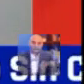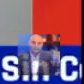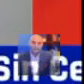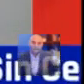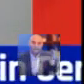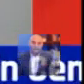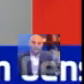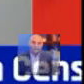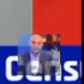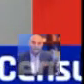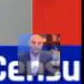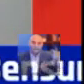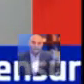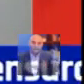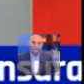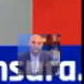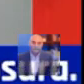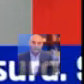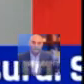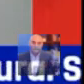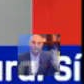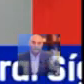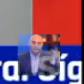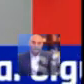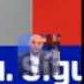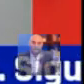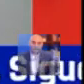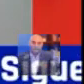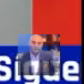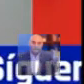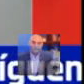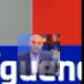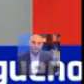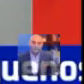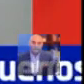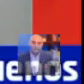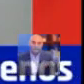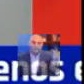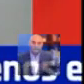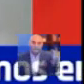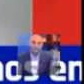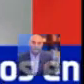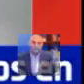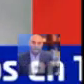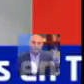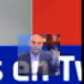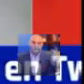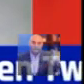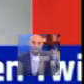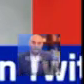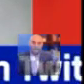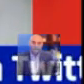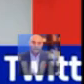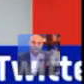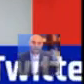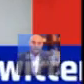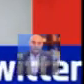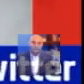noche de la libertad mexicana están terminándose. Ya se está